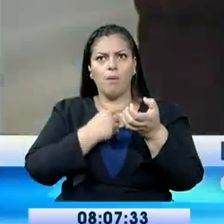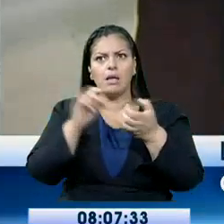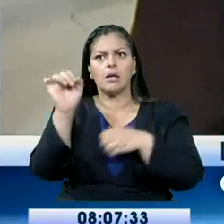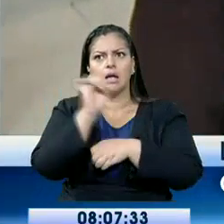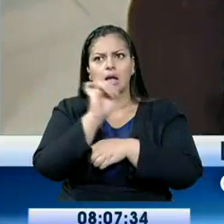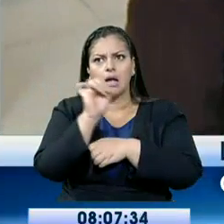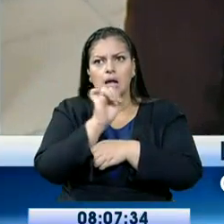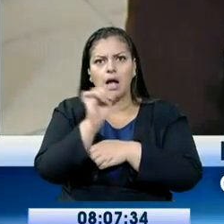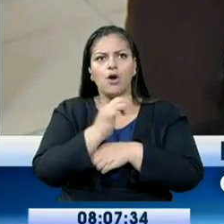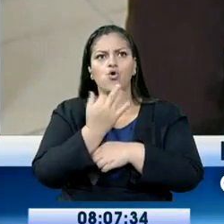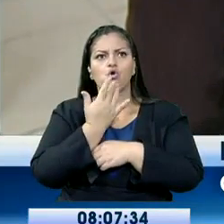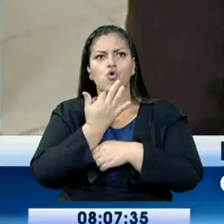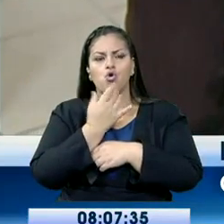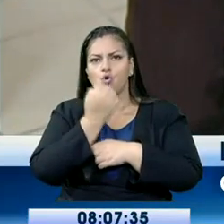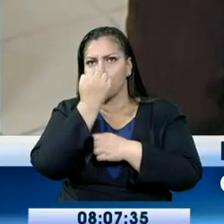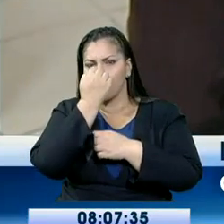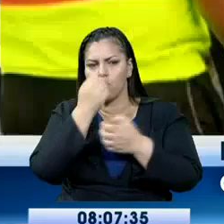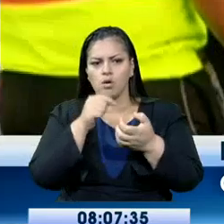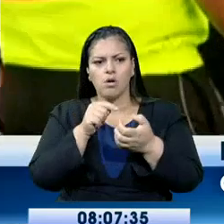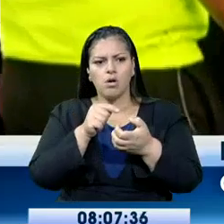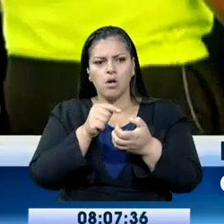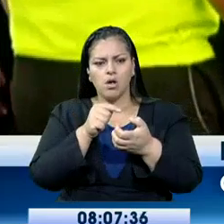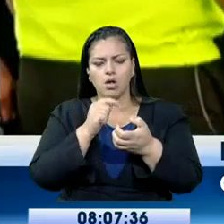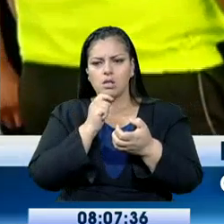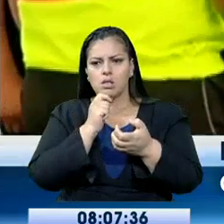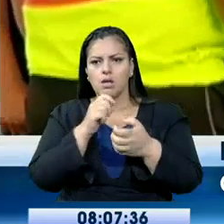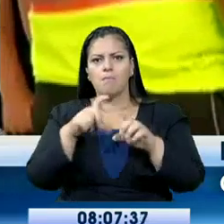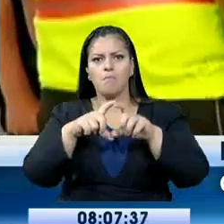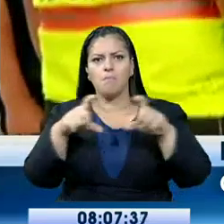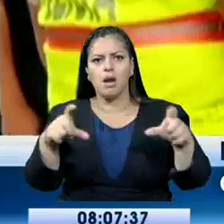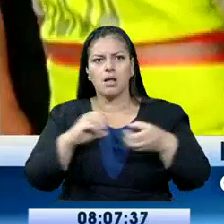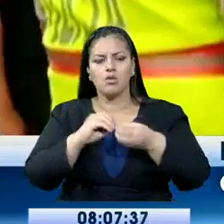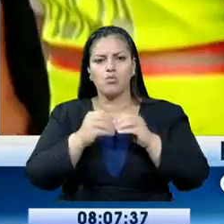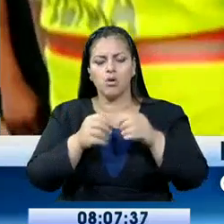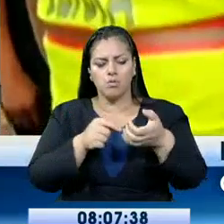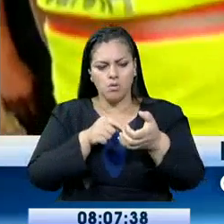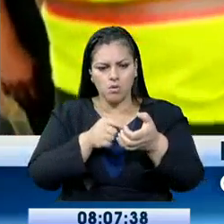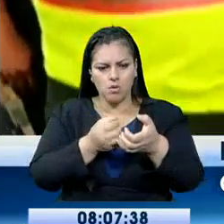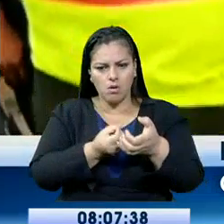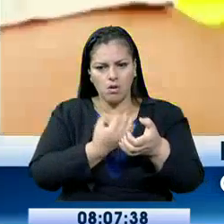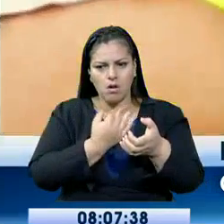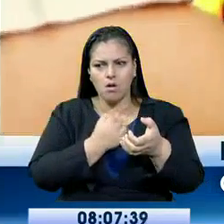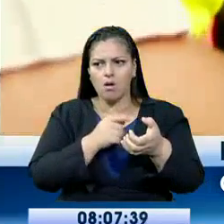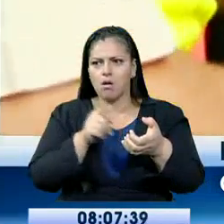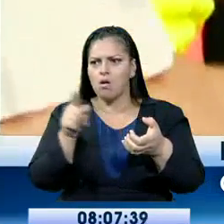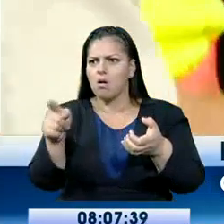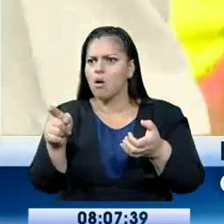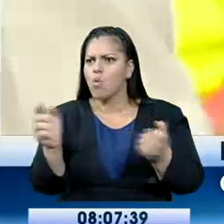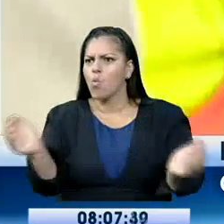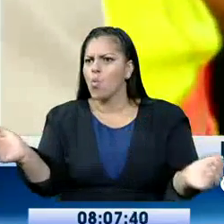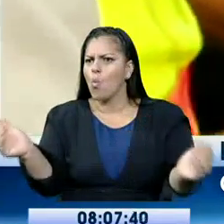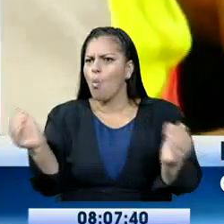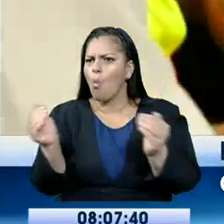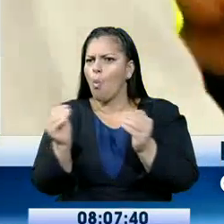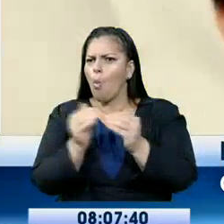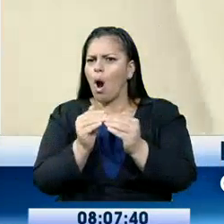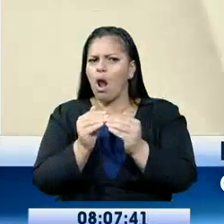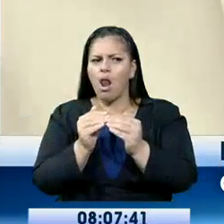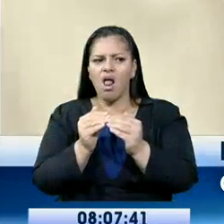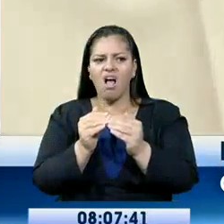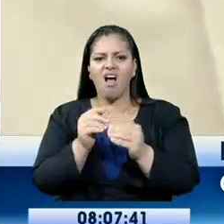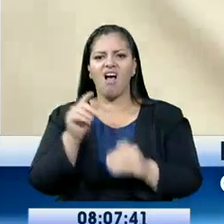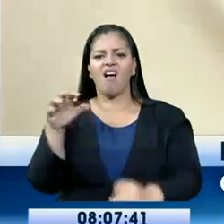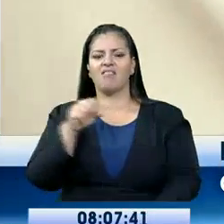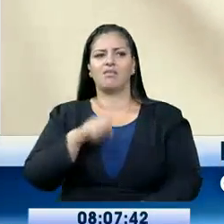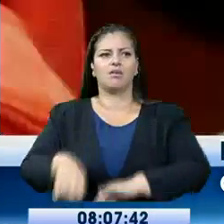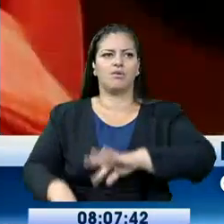trasladaron hasta el UPC más cercano. Y al abrir la cajuela encontraron a más de un parlante, varias herramientas en una mochila. Se presume que esos